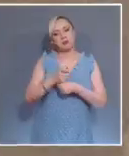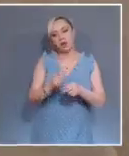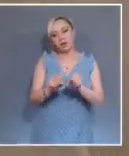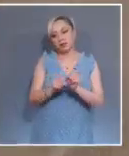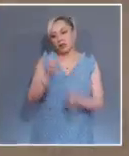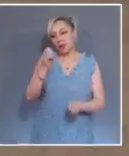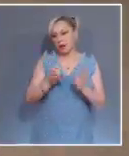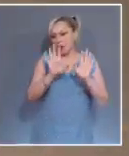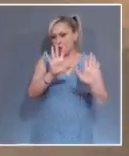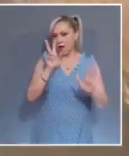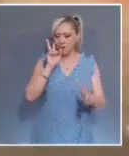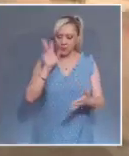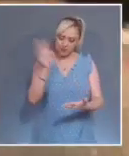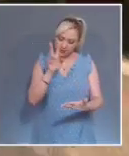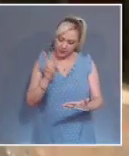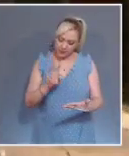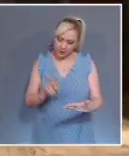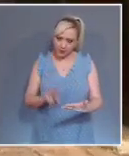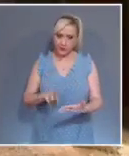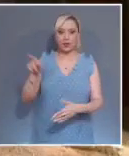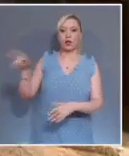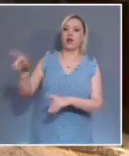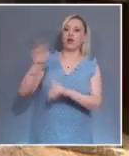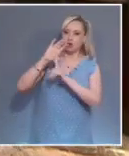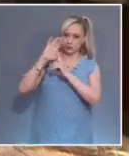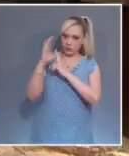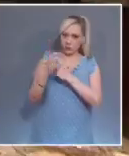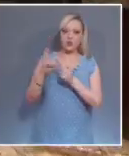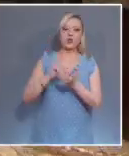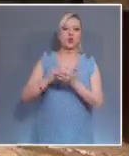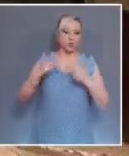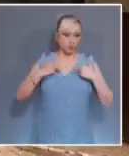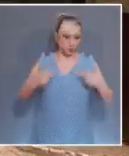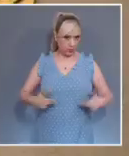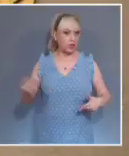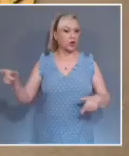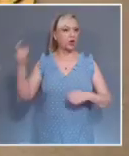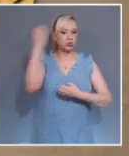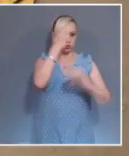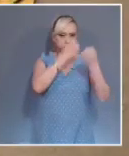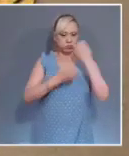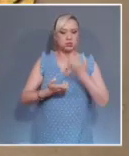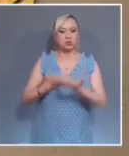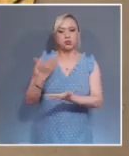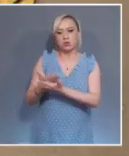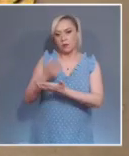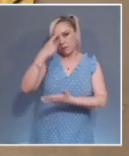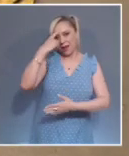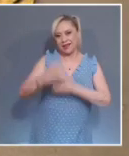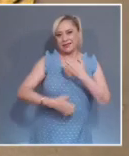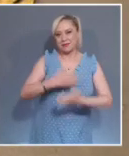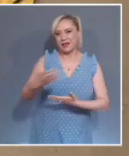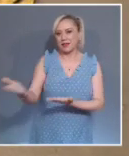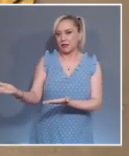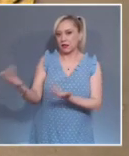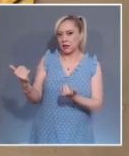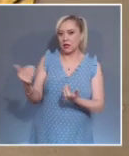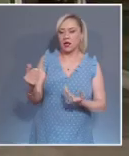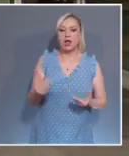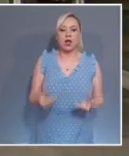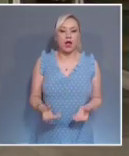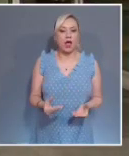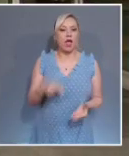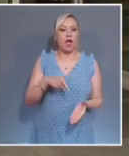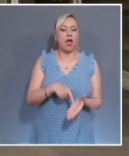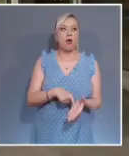la CNDH tenía la competencia de analizar la solicitud de acceso al expediente para resolver si la información estaba relacionada